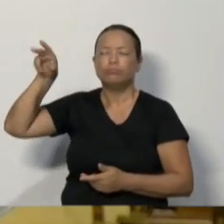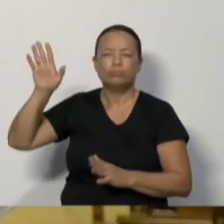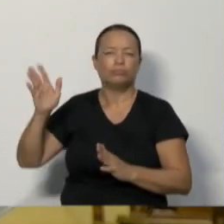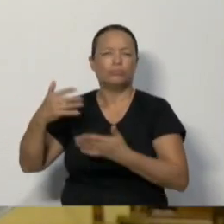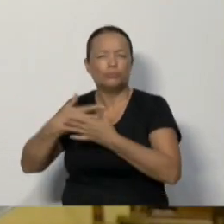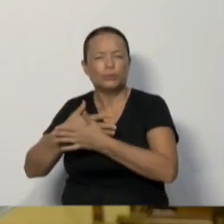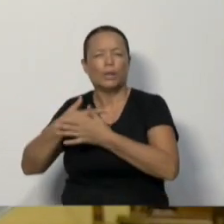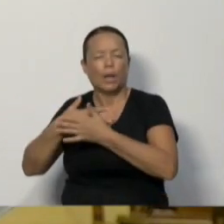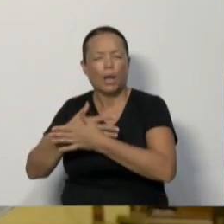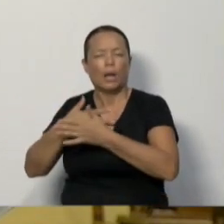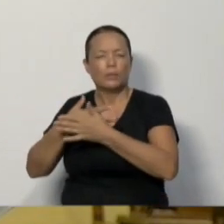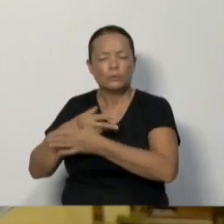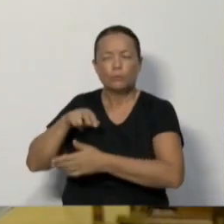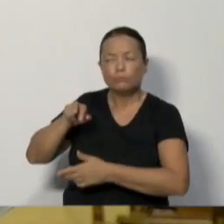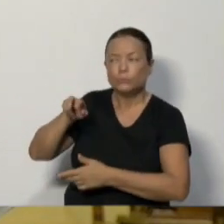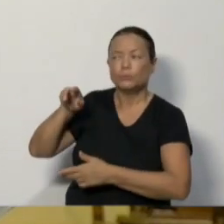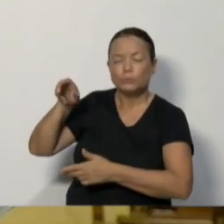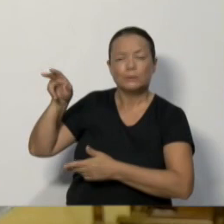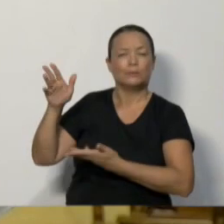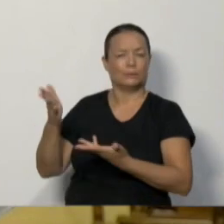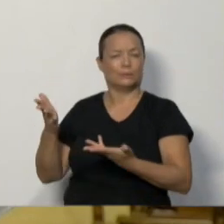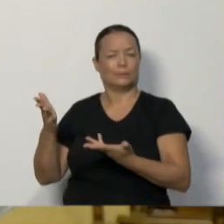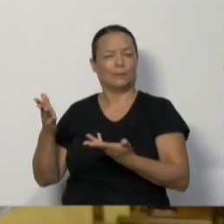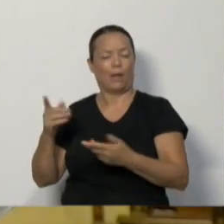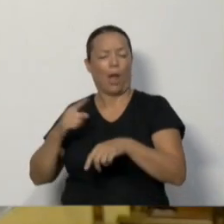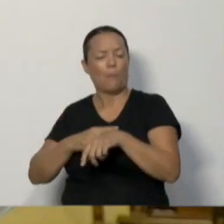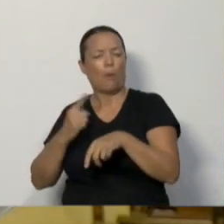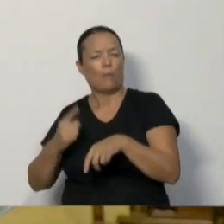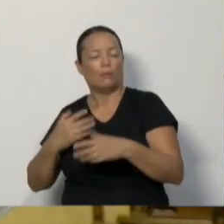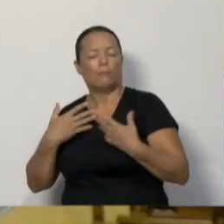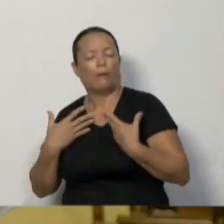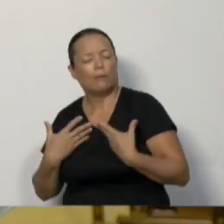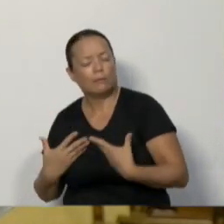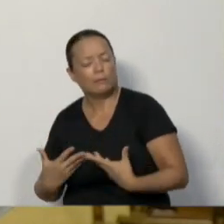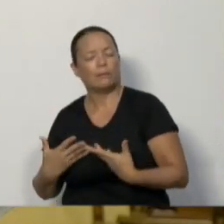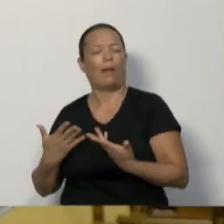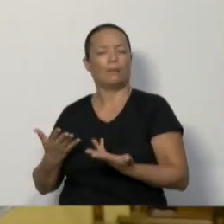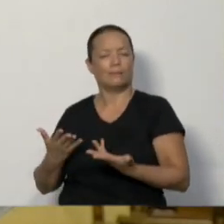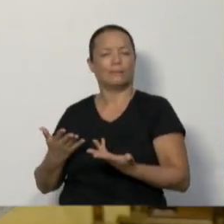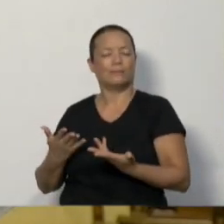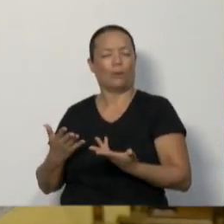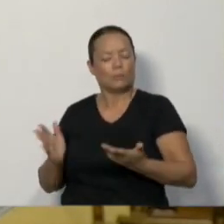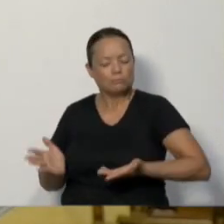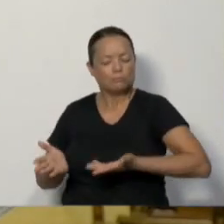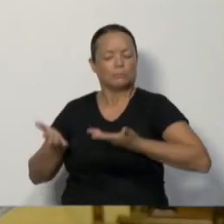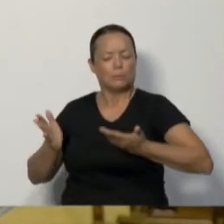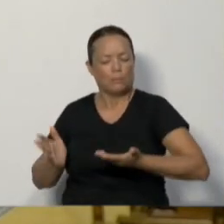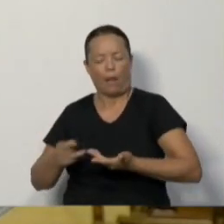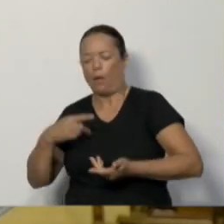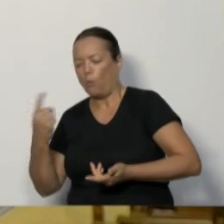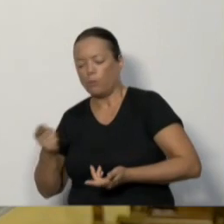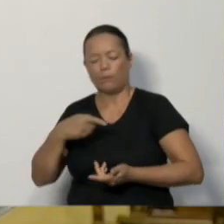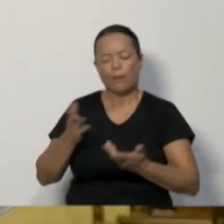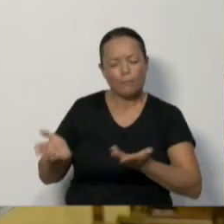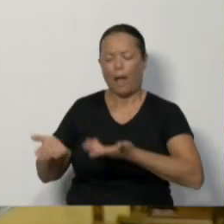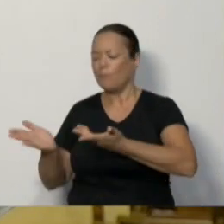habrá sido con esfuerzo. Habrá tenido momentos de cansancio en que se tuvieron que animar unos a otros para